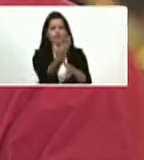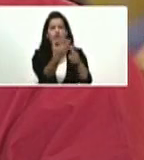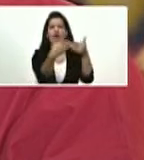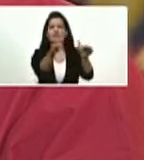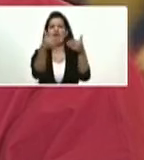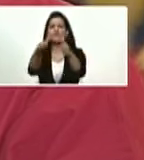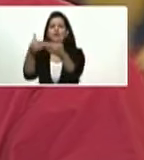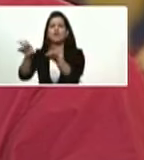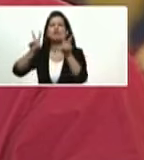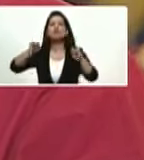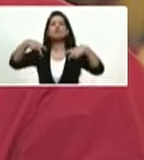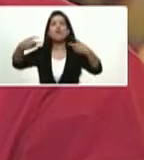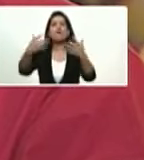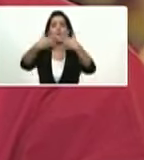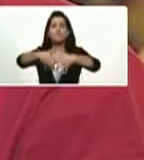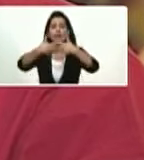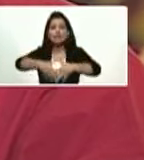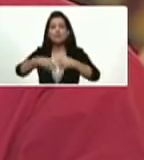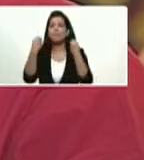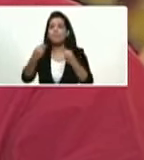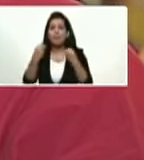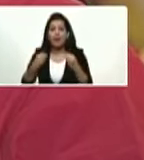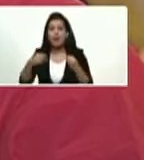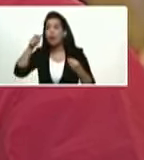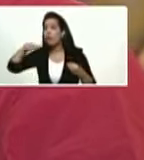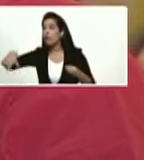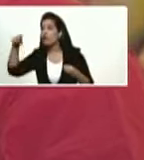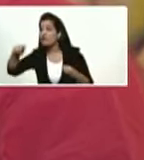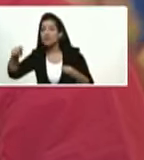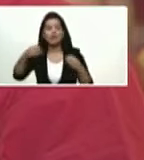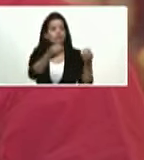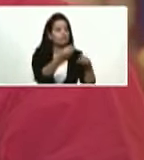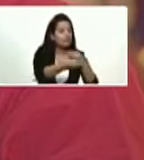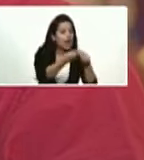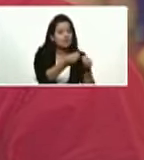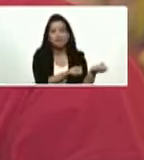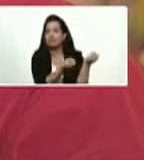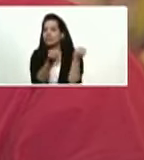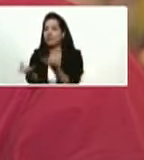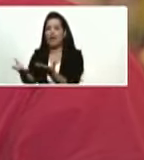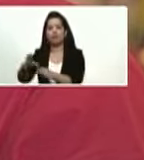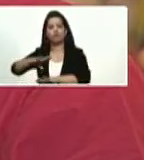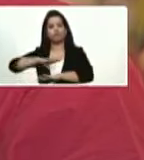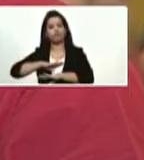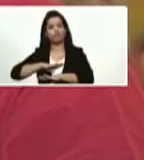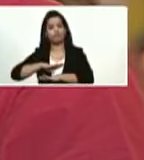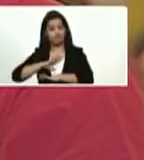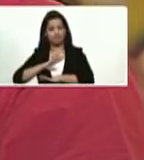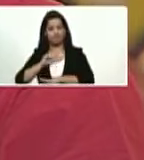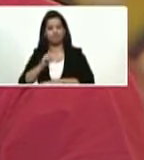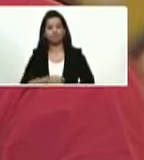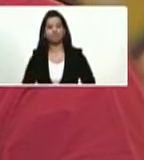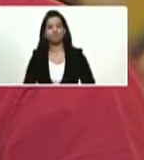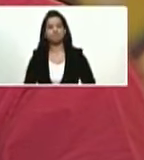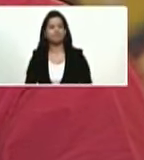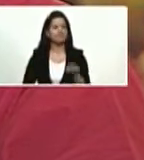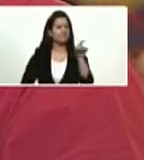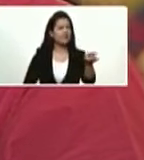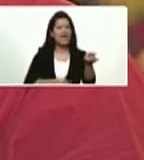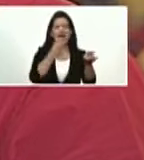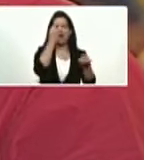la satisfacción de las necesidades del pueblo. La nueva Asamblea Nacional Adecoburguesa y Hedionda